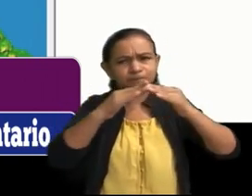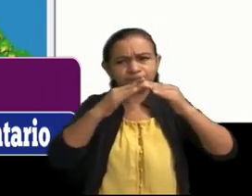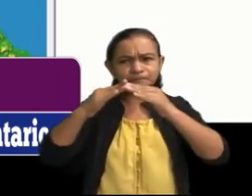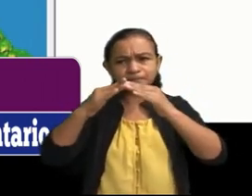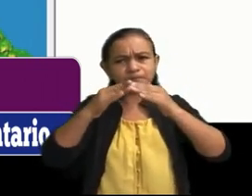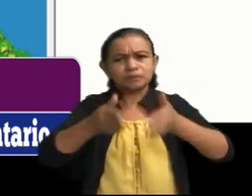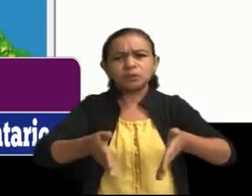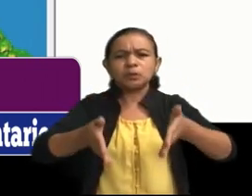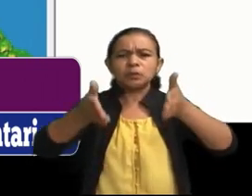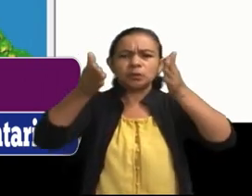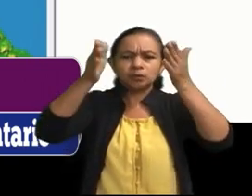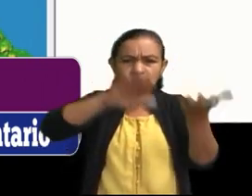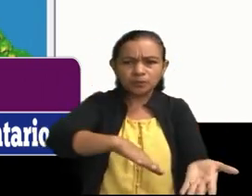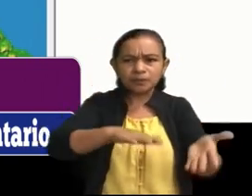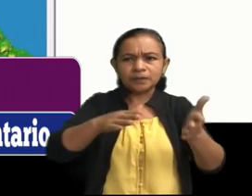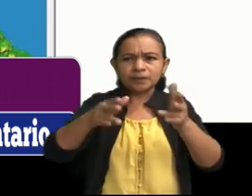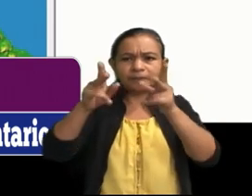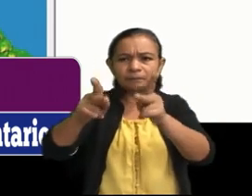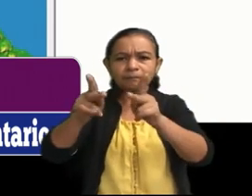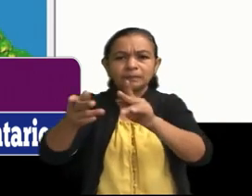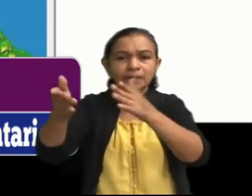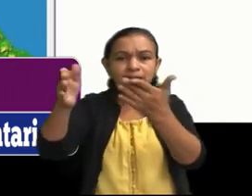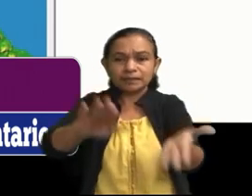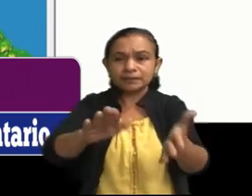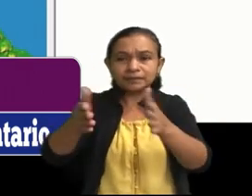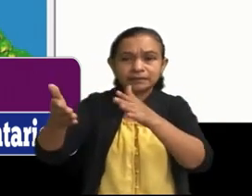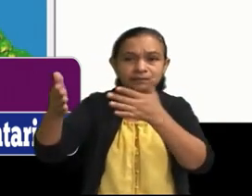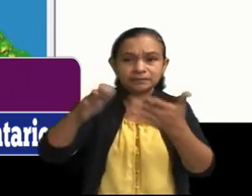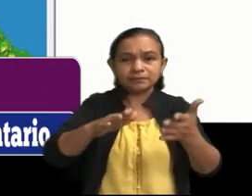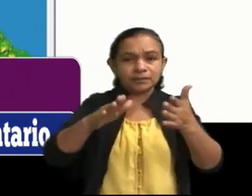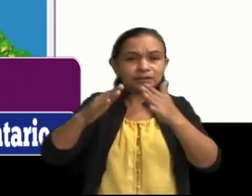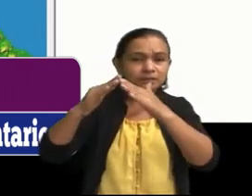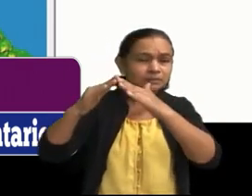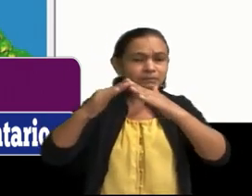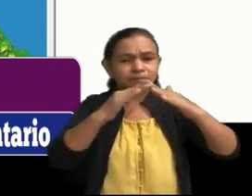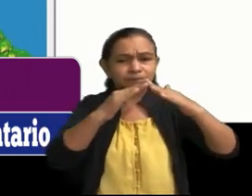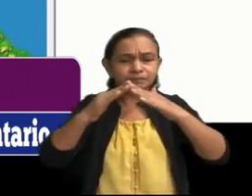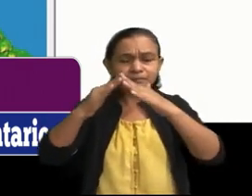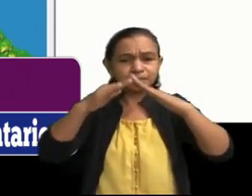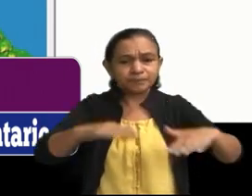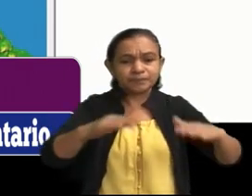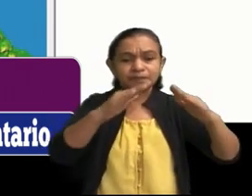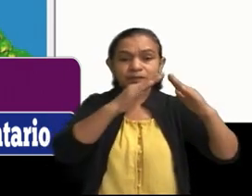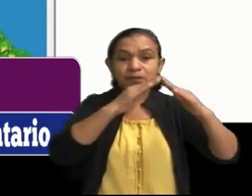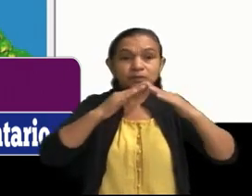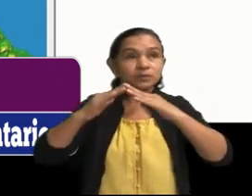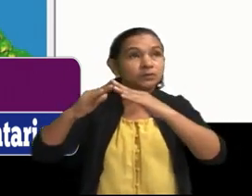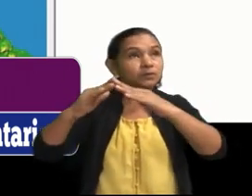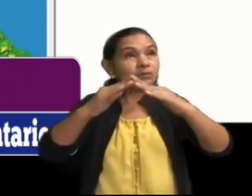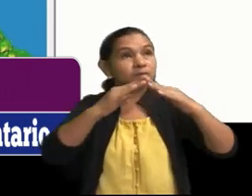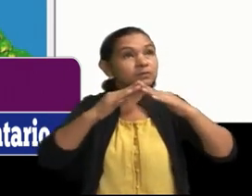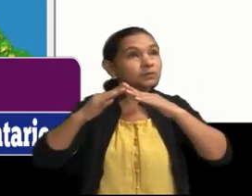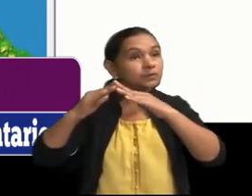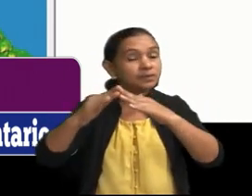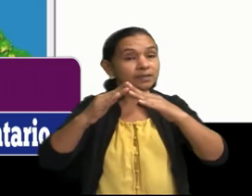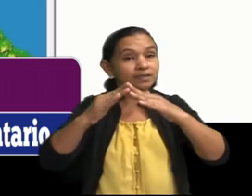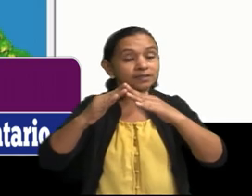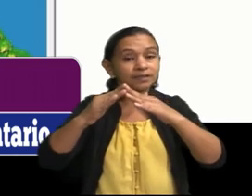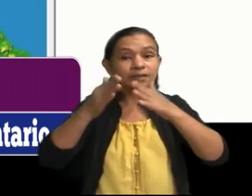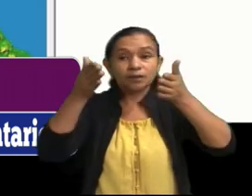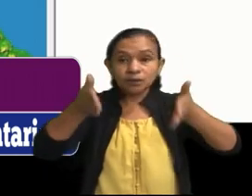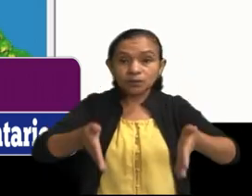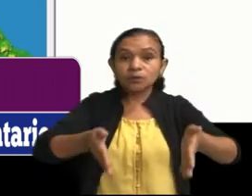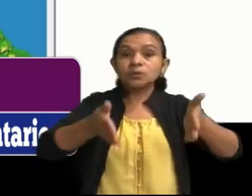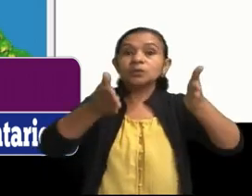Van a caer edificios, van a morir personas por el terremoto. en las ciudades, especialmente en aquellos